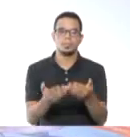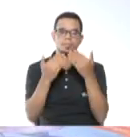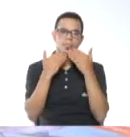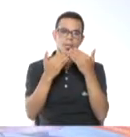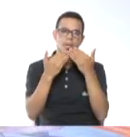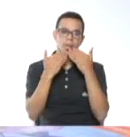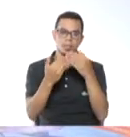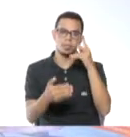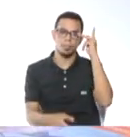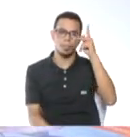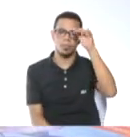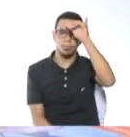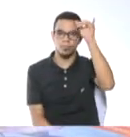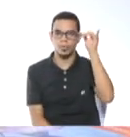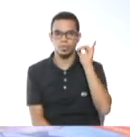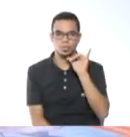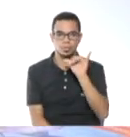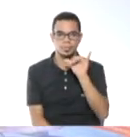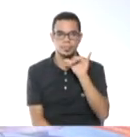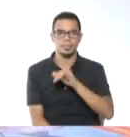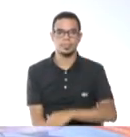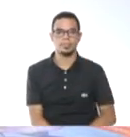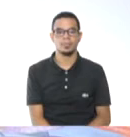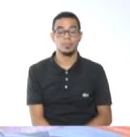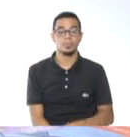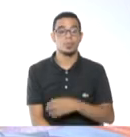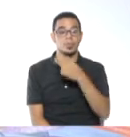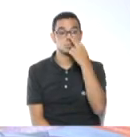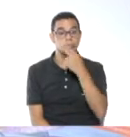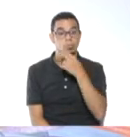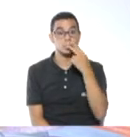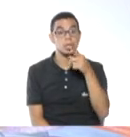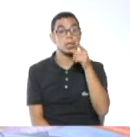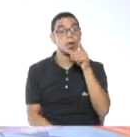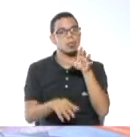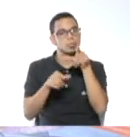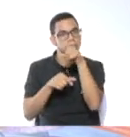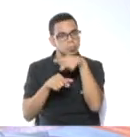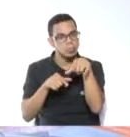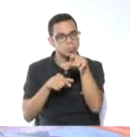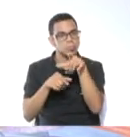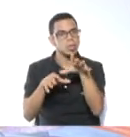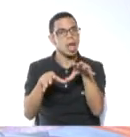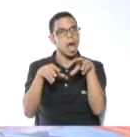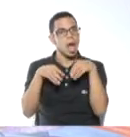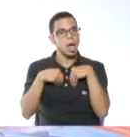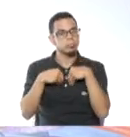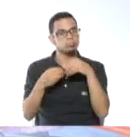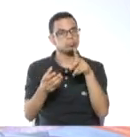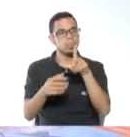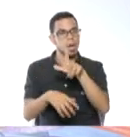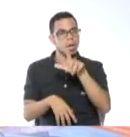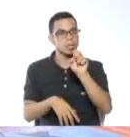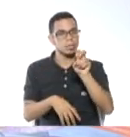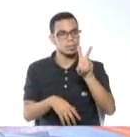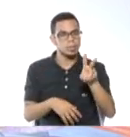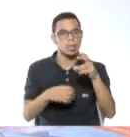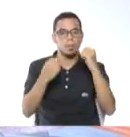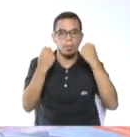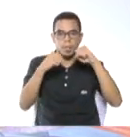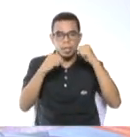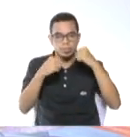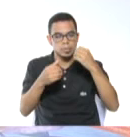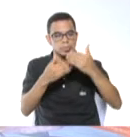Muchísimas gracias, profesora Yolibel. Definitivamente compromiso de todas y todos empoderarnos en cada una de estas señas y hacerlo parte de nuestra